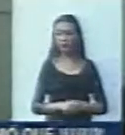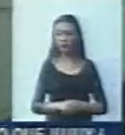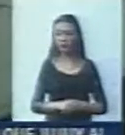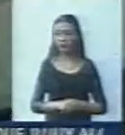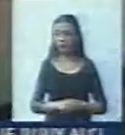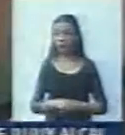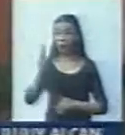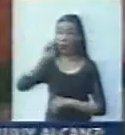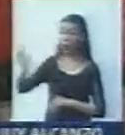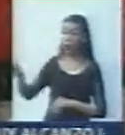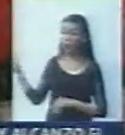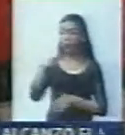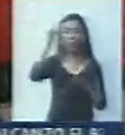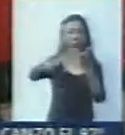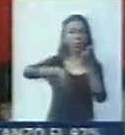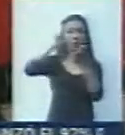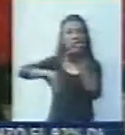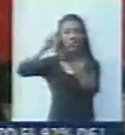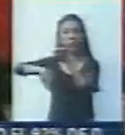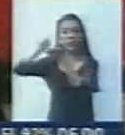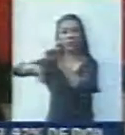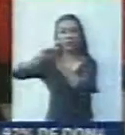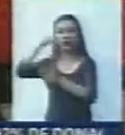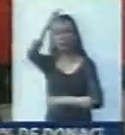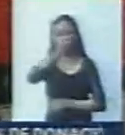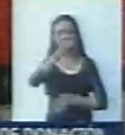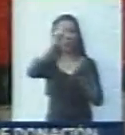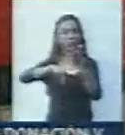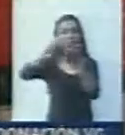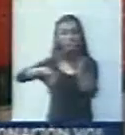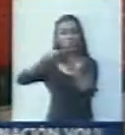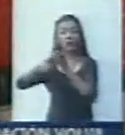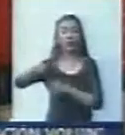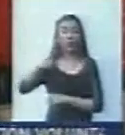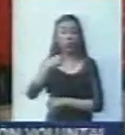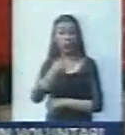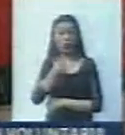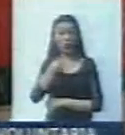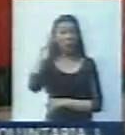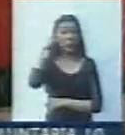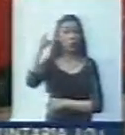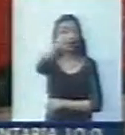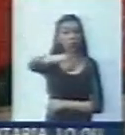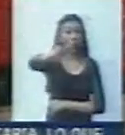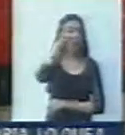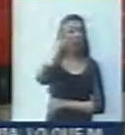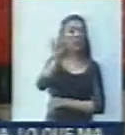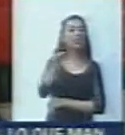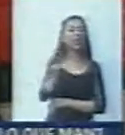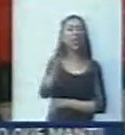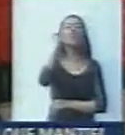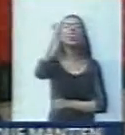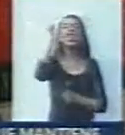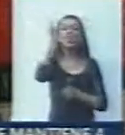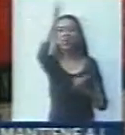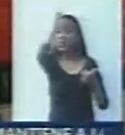estoy convencido que nuestros vecinos saben qué tipo de personas son los que están ocupando una banca en nuestro consejo. Saben